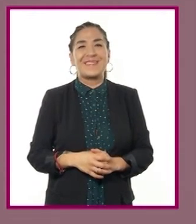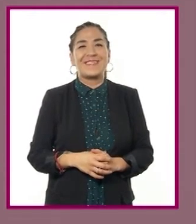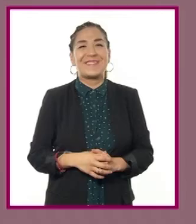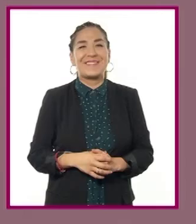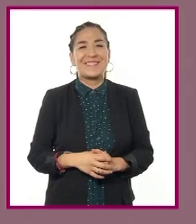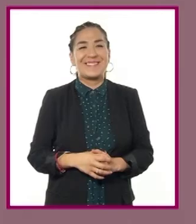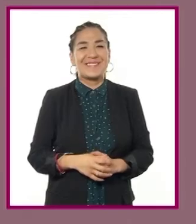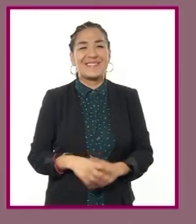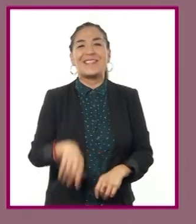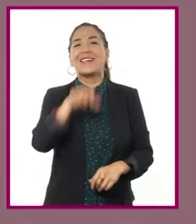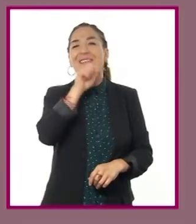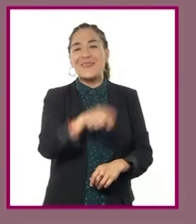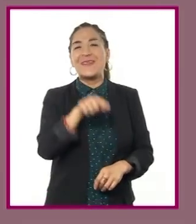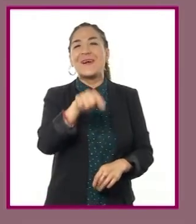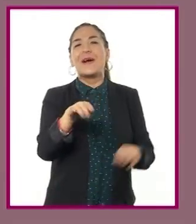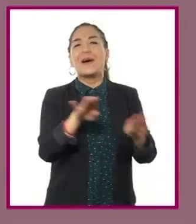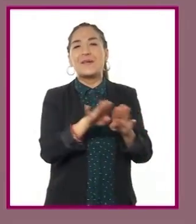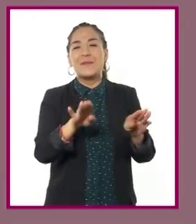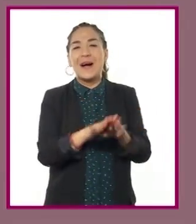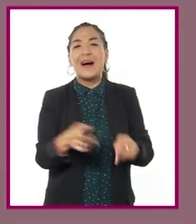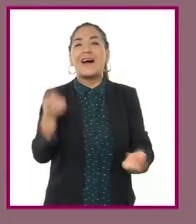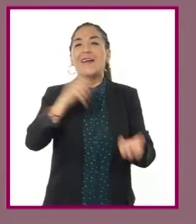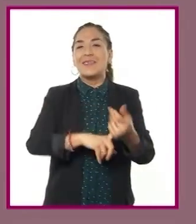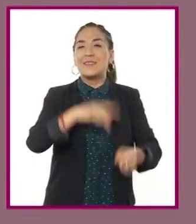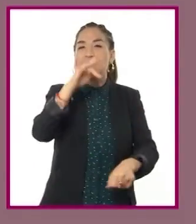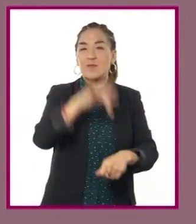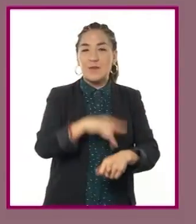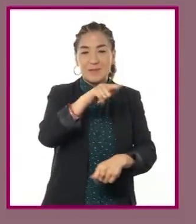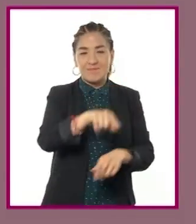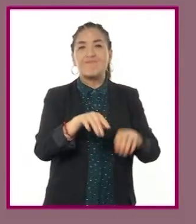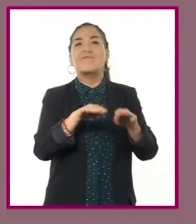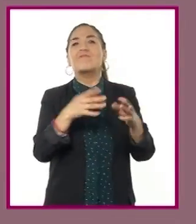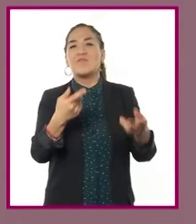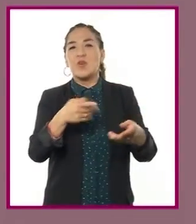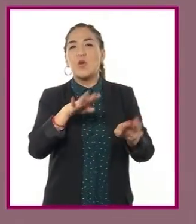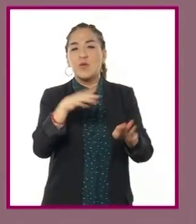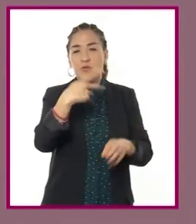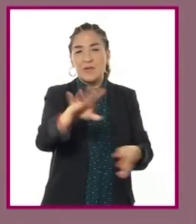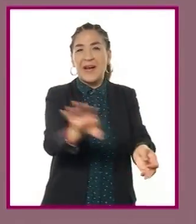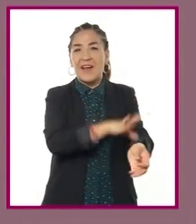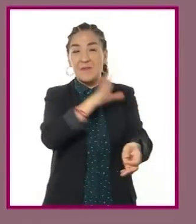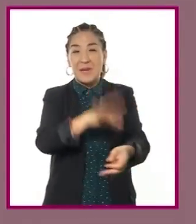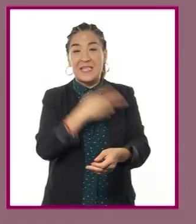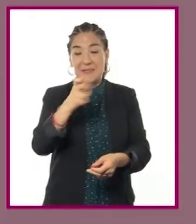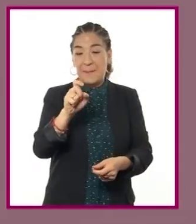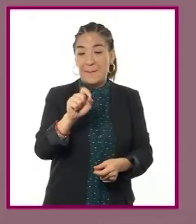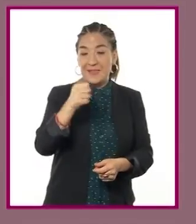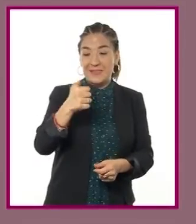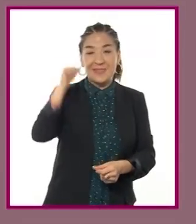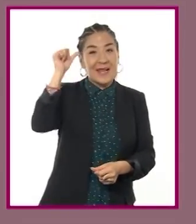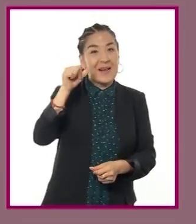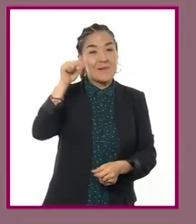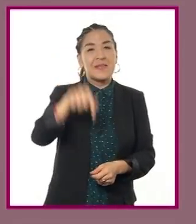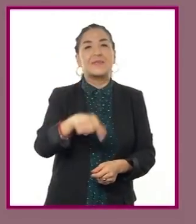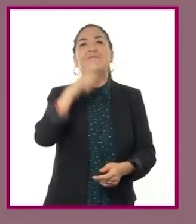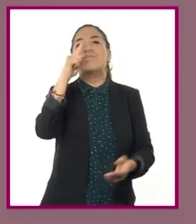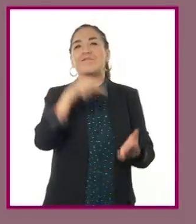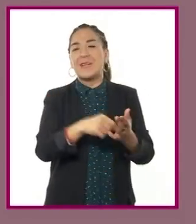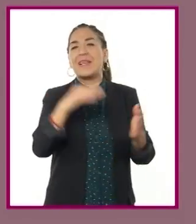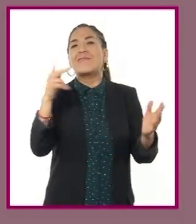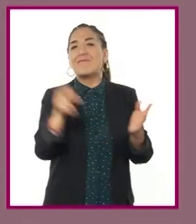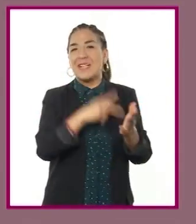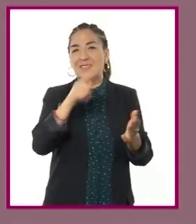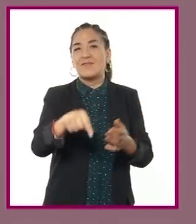Mientras tanto, se estableció el control permanente de la radiación en Pripyat, que para la tarde del 26 de abril era de unas 600.000 veces el fondo